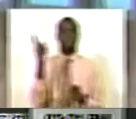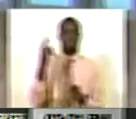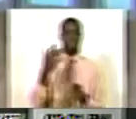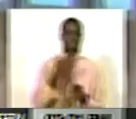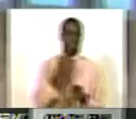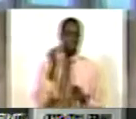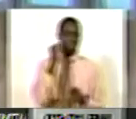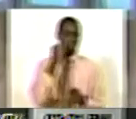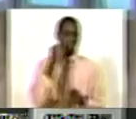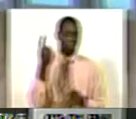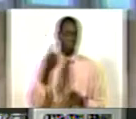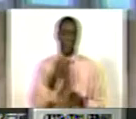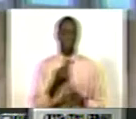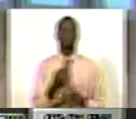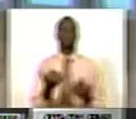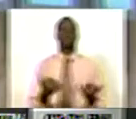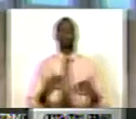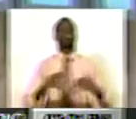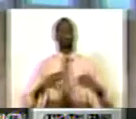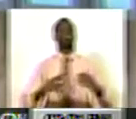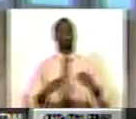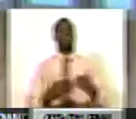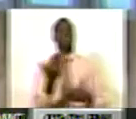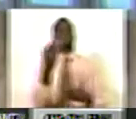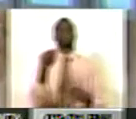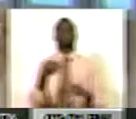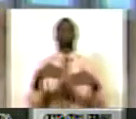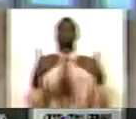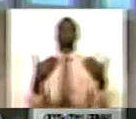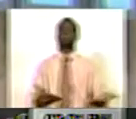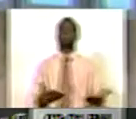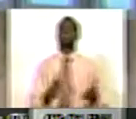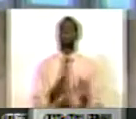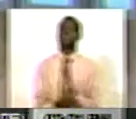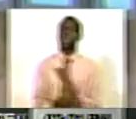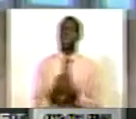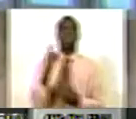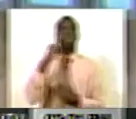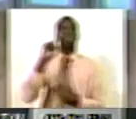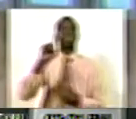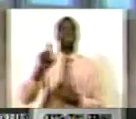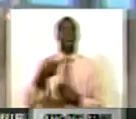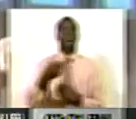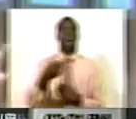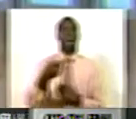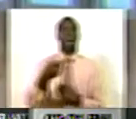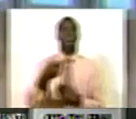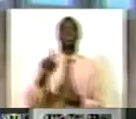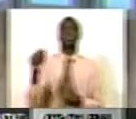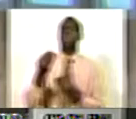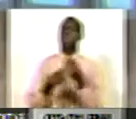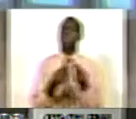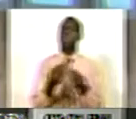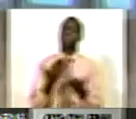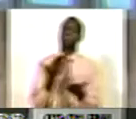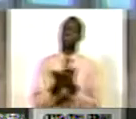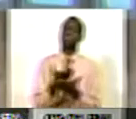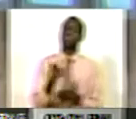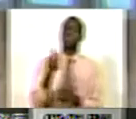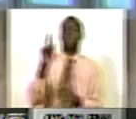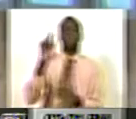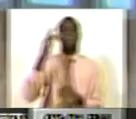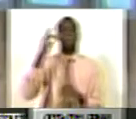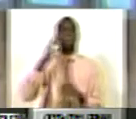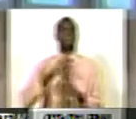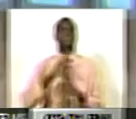reto que se plantea la revolución bolivariana. ¿Cómo llega? ¿Cómo se hace esta nueva propuesta? ¿Cómo la hace el presidente de la República Bolivariana